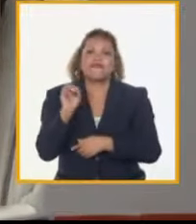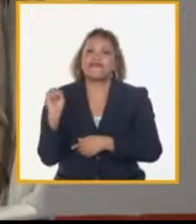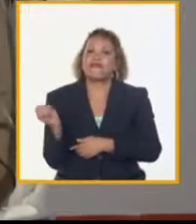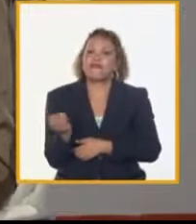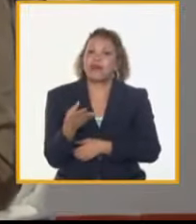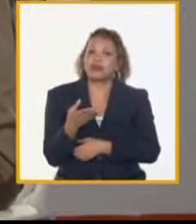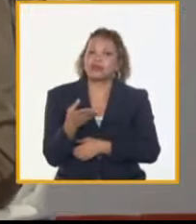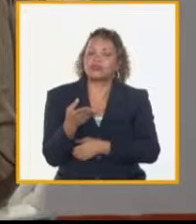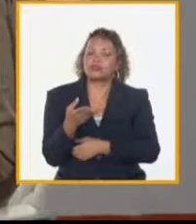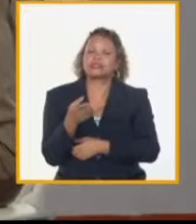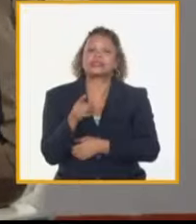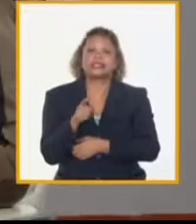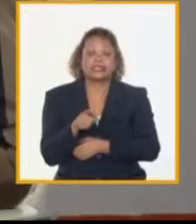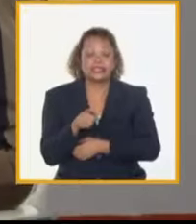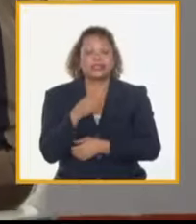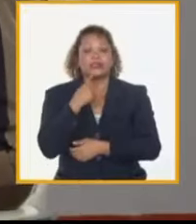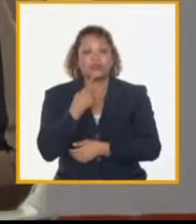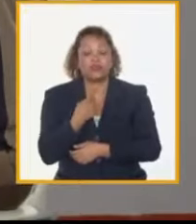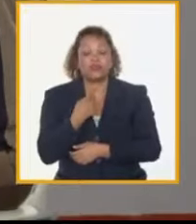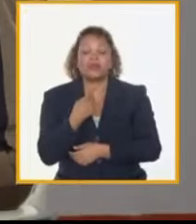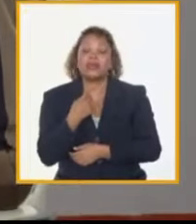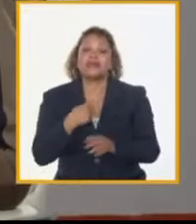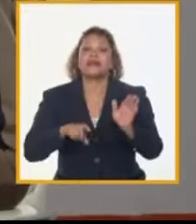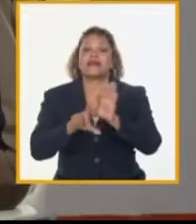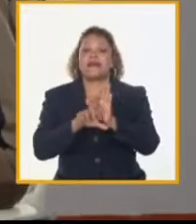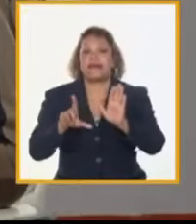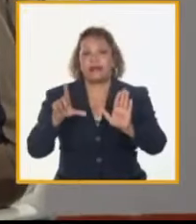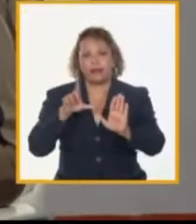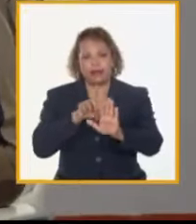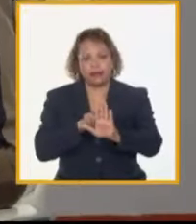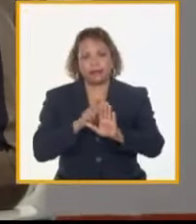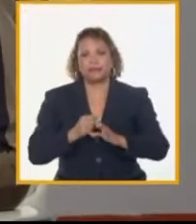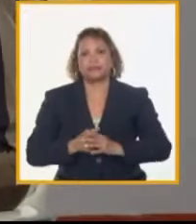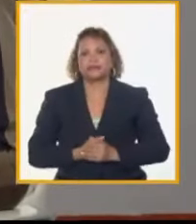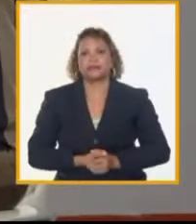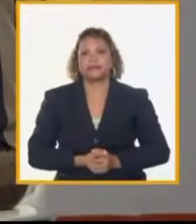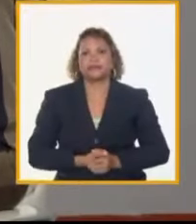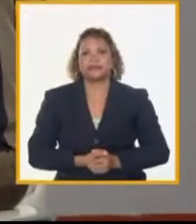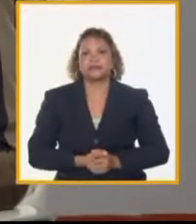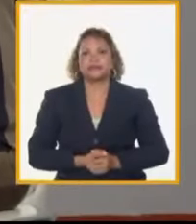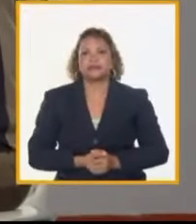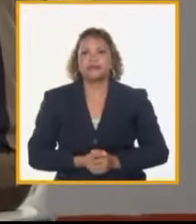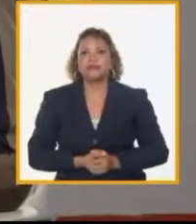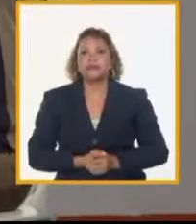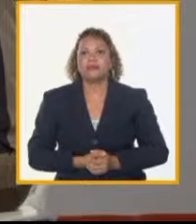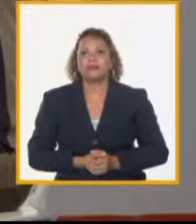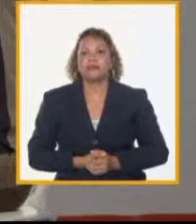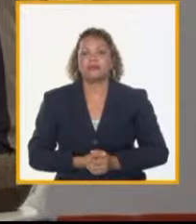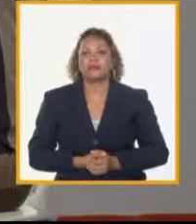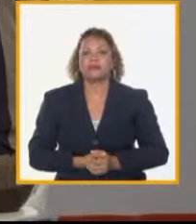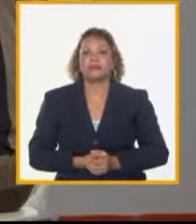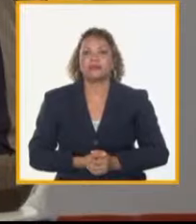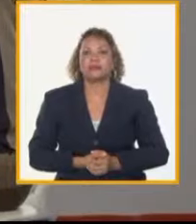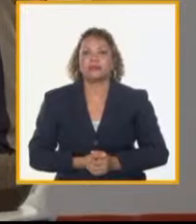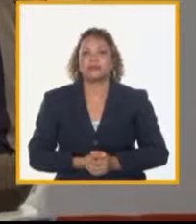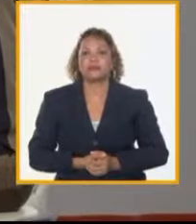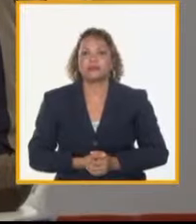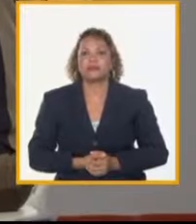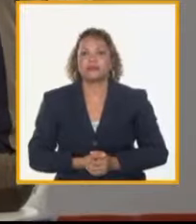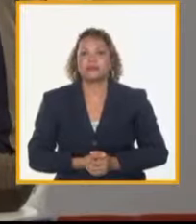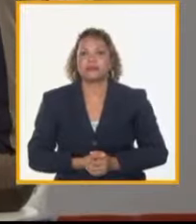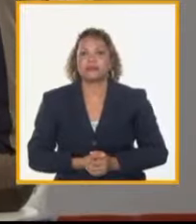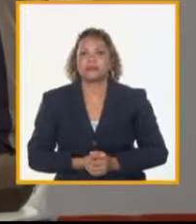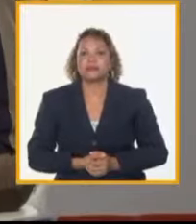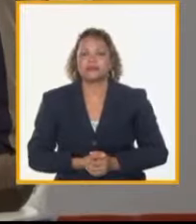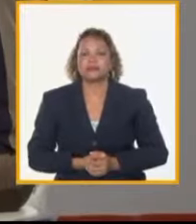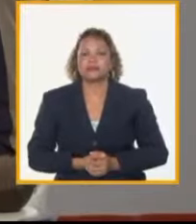evidentemente son actos de delito que no están permitidos. No tiene ninguna razón de ser